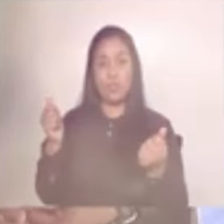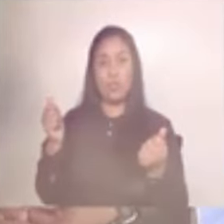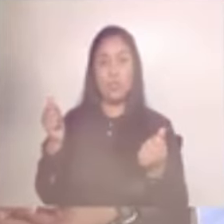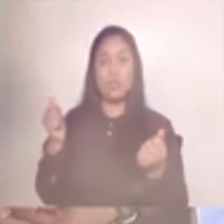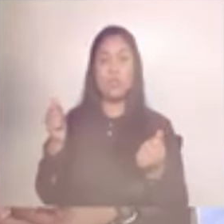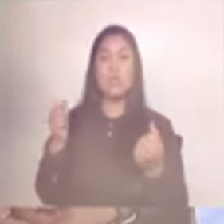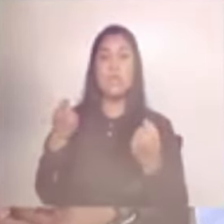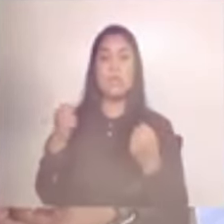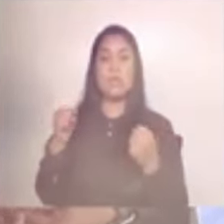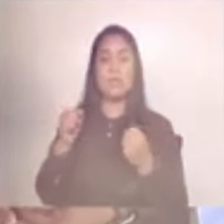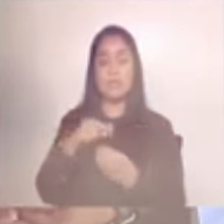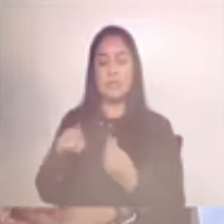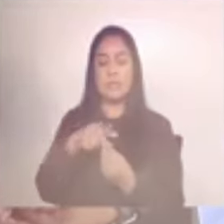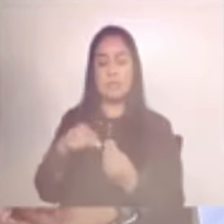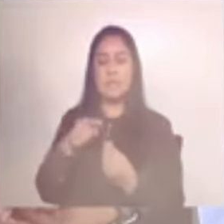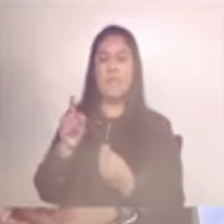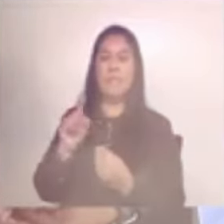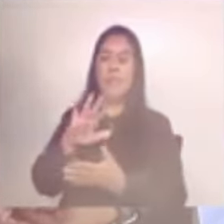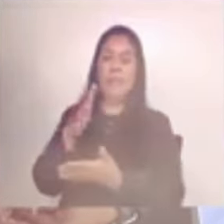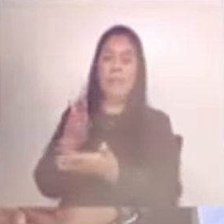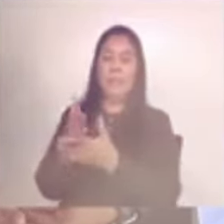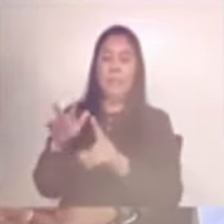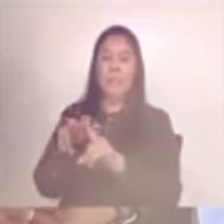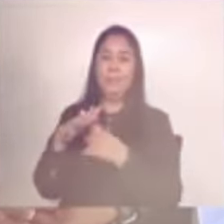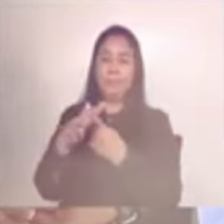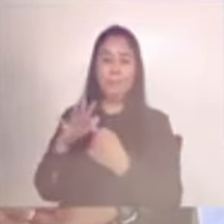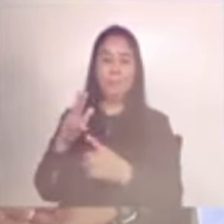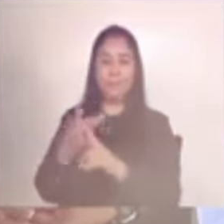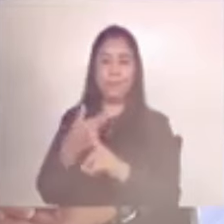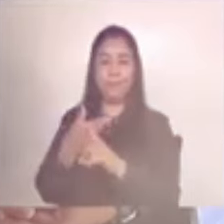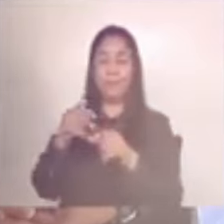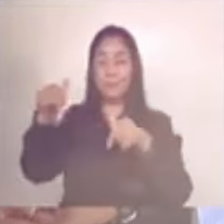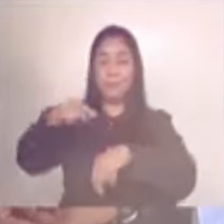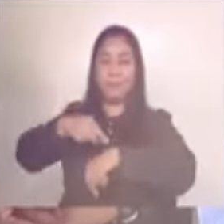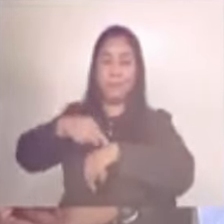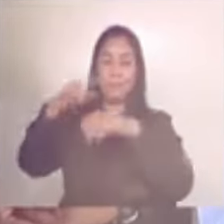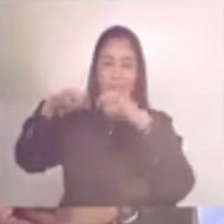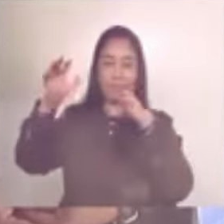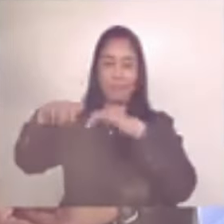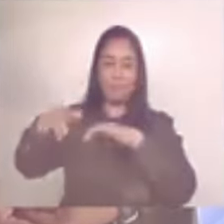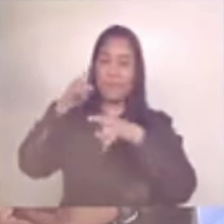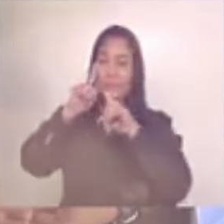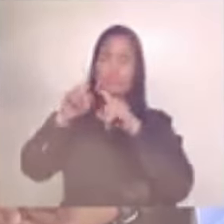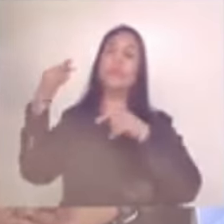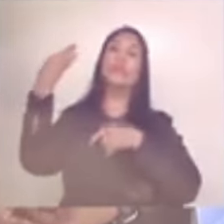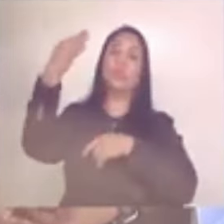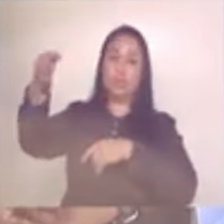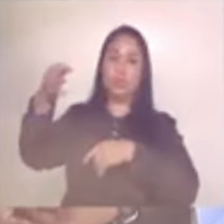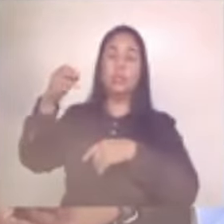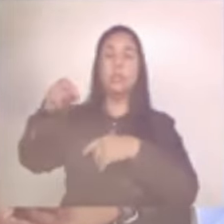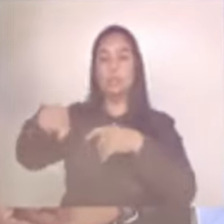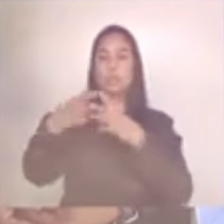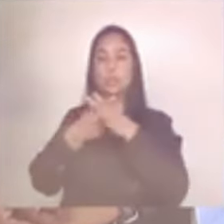hagan que esas familias ya no estén en situación de riesgo, no únicamente en esta temporada de lluvia, sino en lo sucesivo. Y estamos empezando